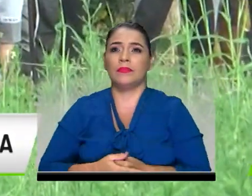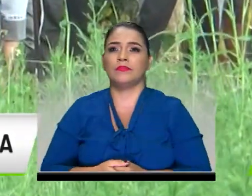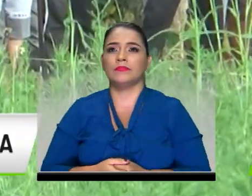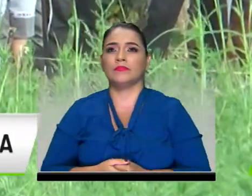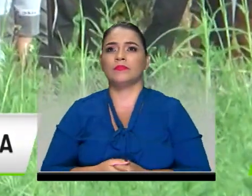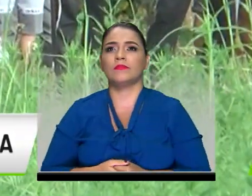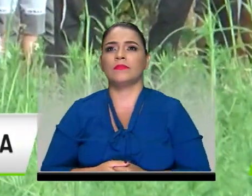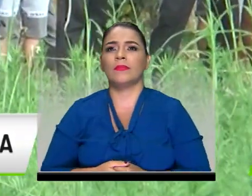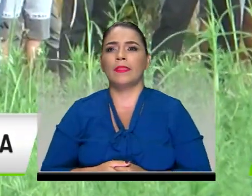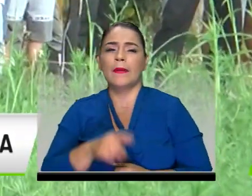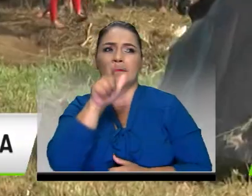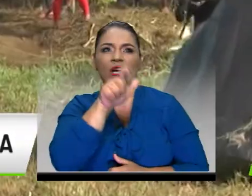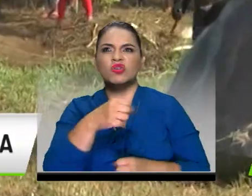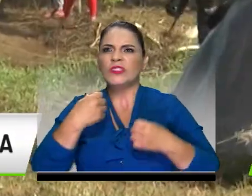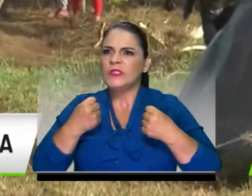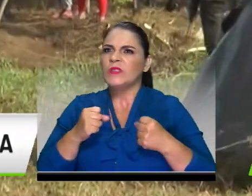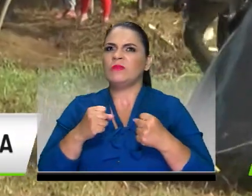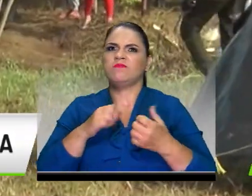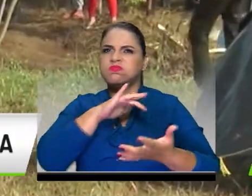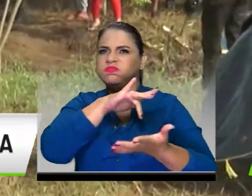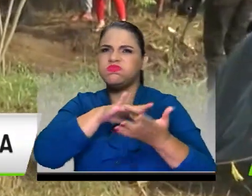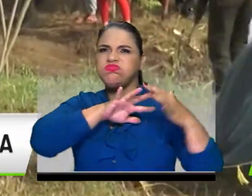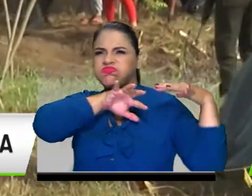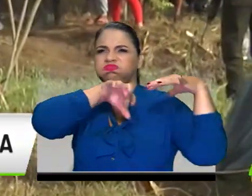las personas insistían en regresar.